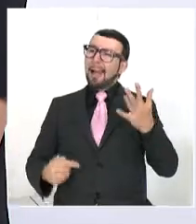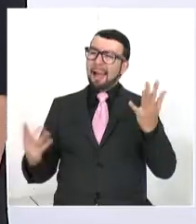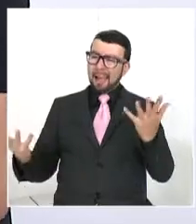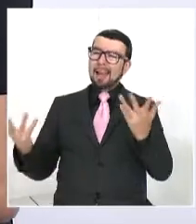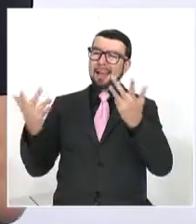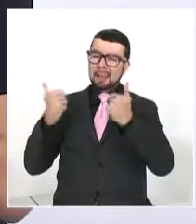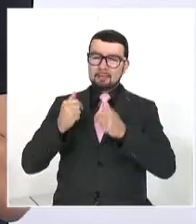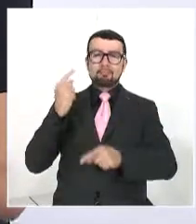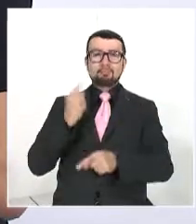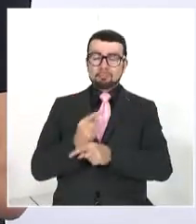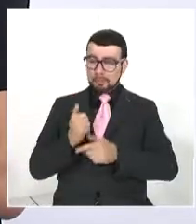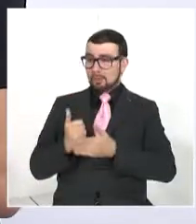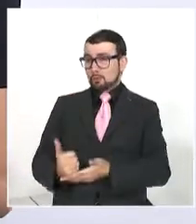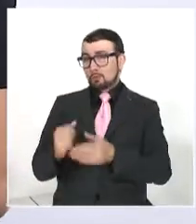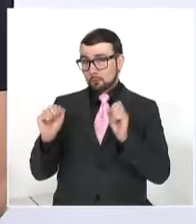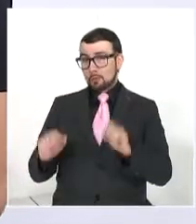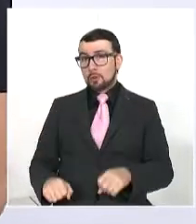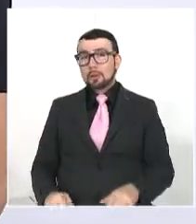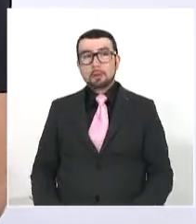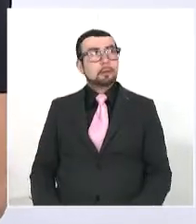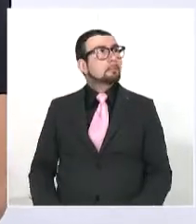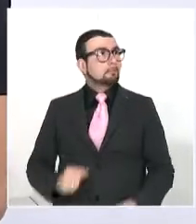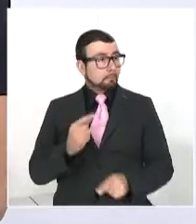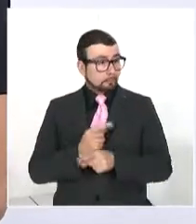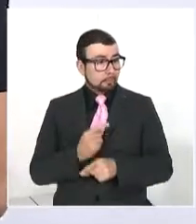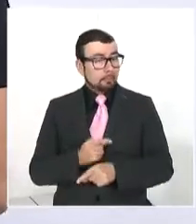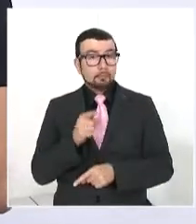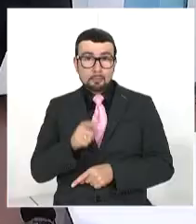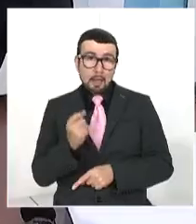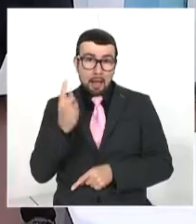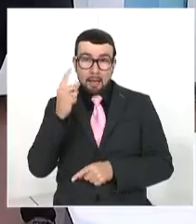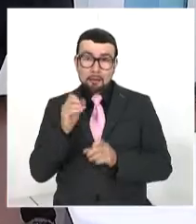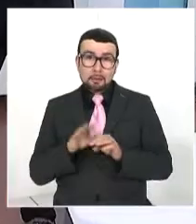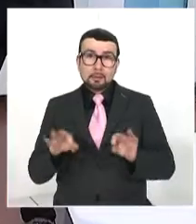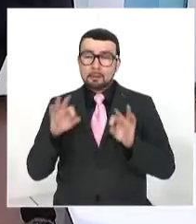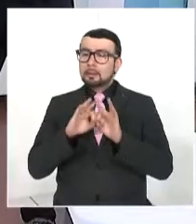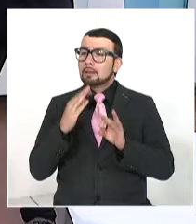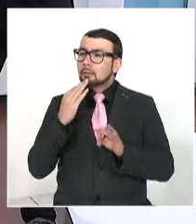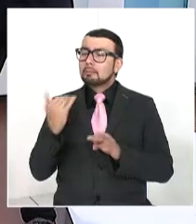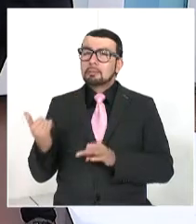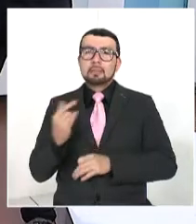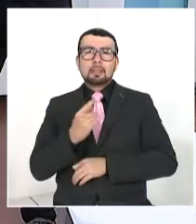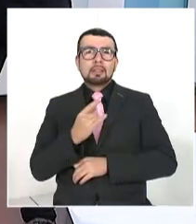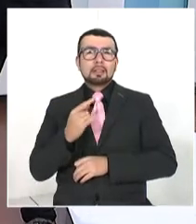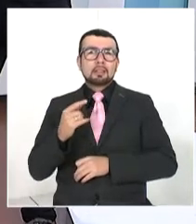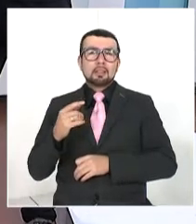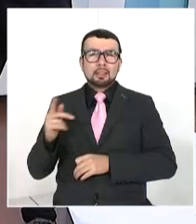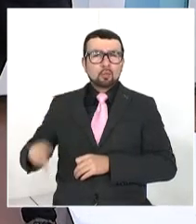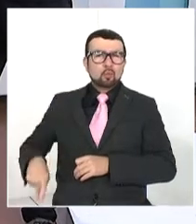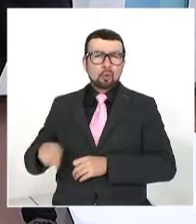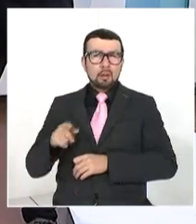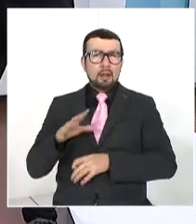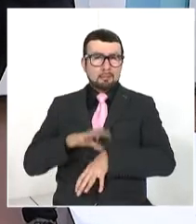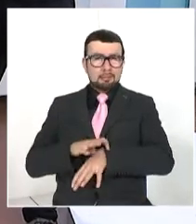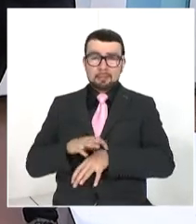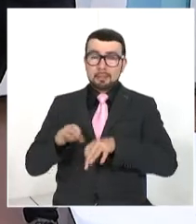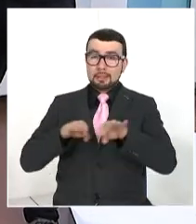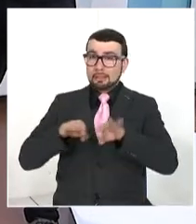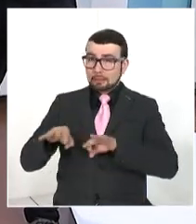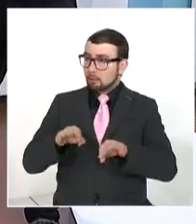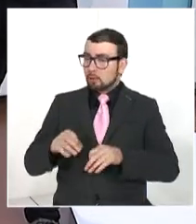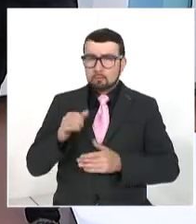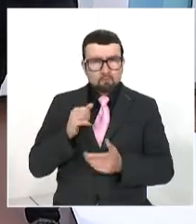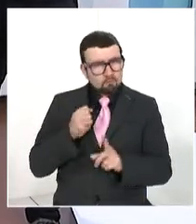Total, eso es algo muy importante, digamos que en la escuela médica nos insisten mucho en esto, acerca de